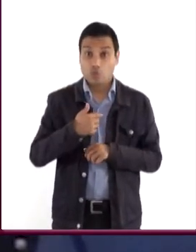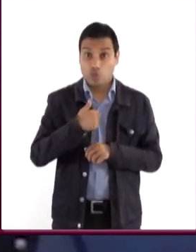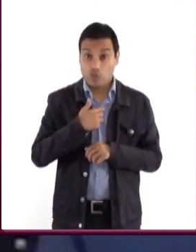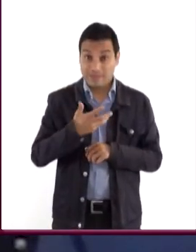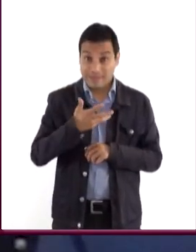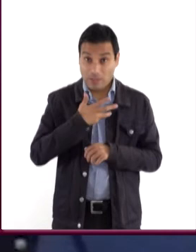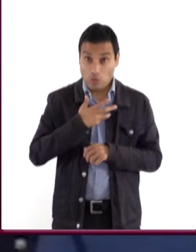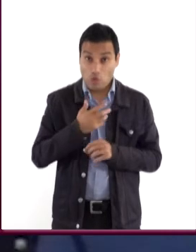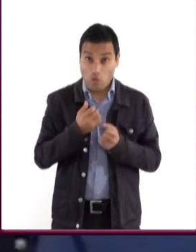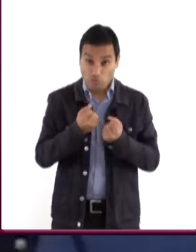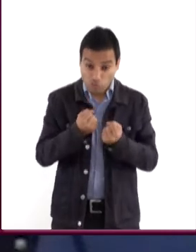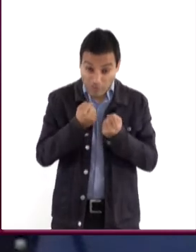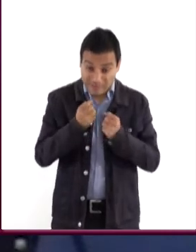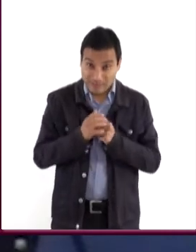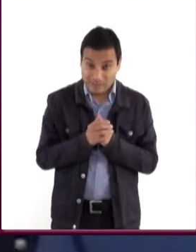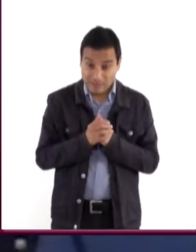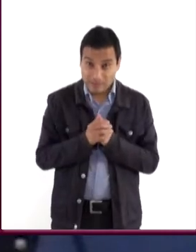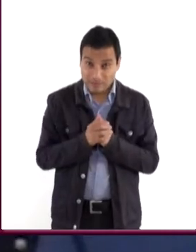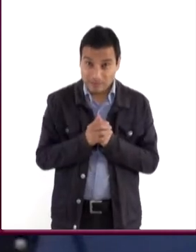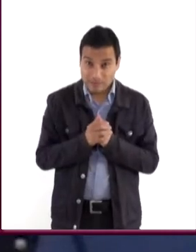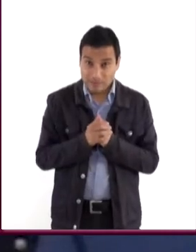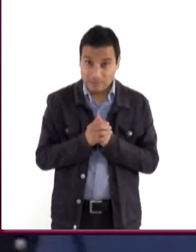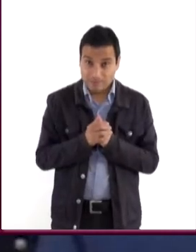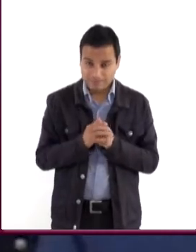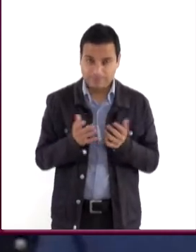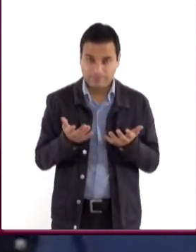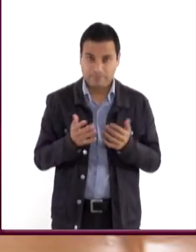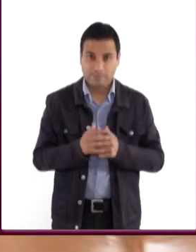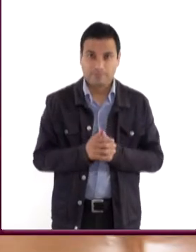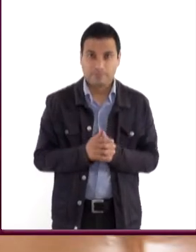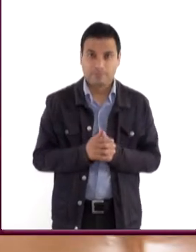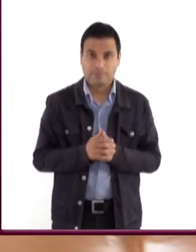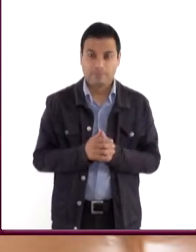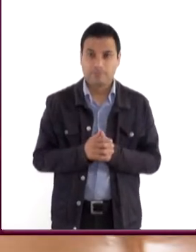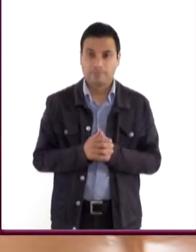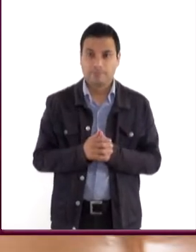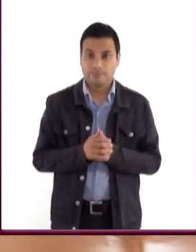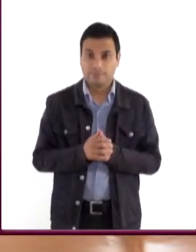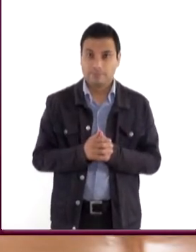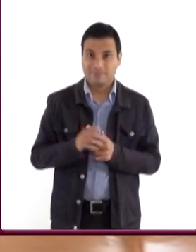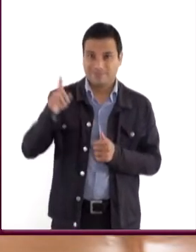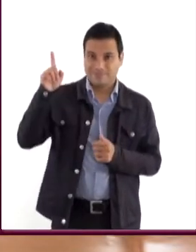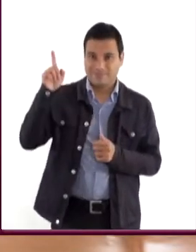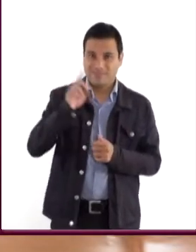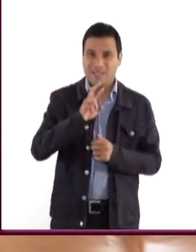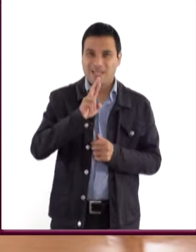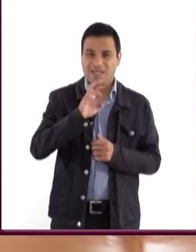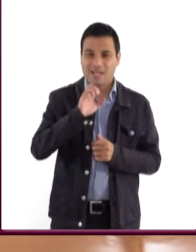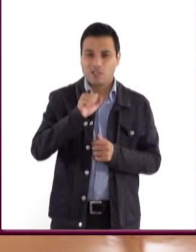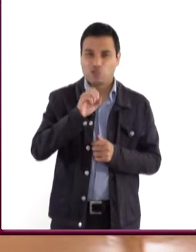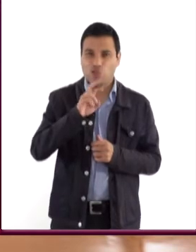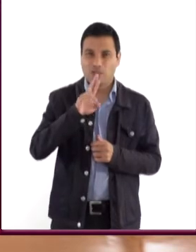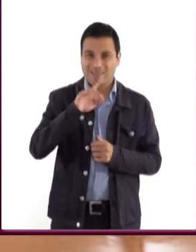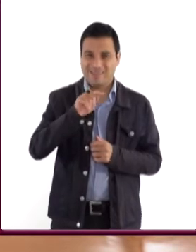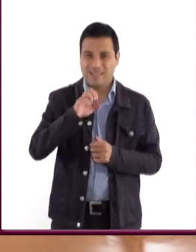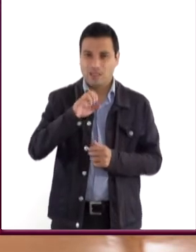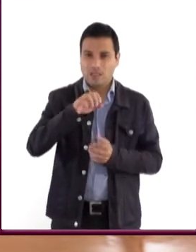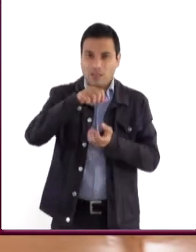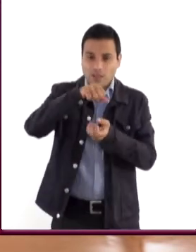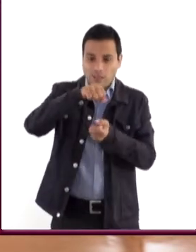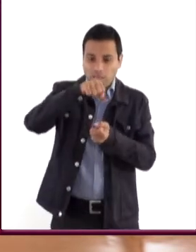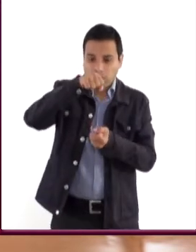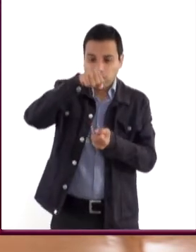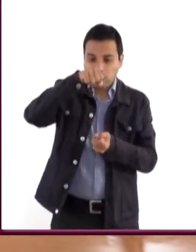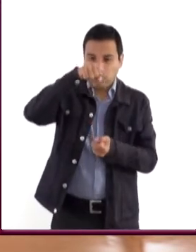ley de Hooke, estamos desplazando y deformando el resortito y se